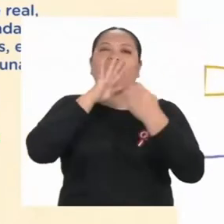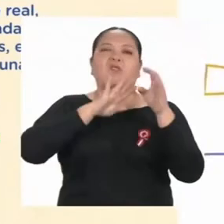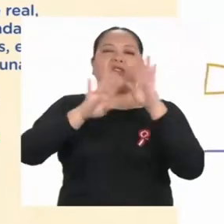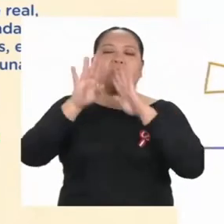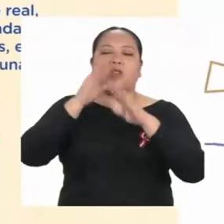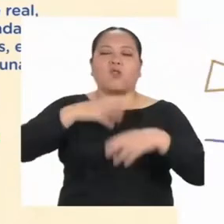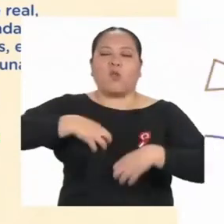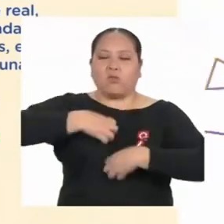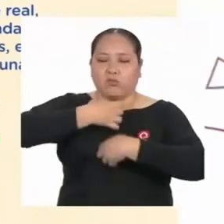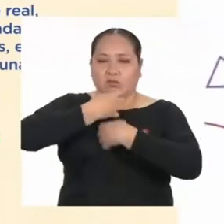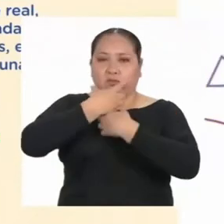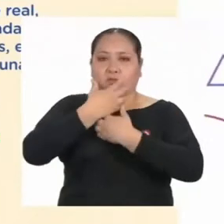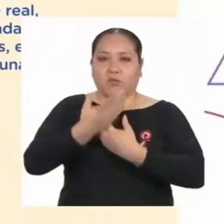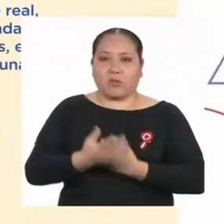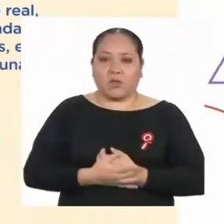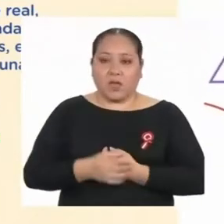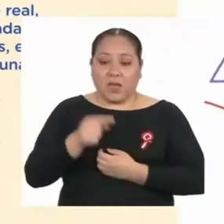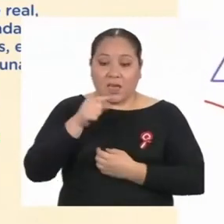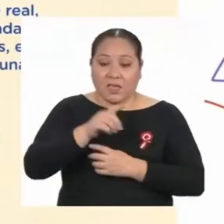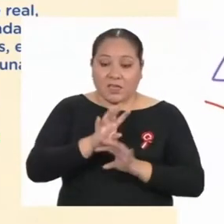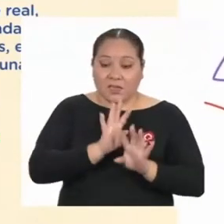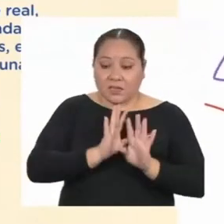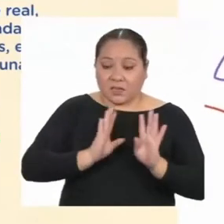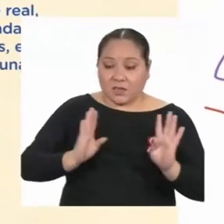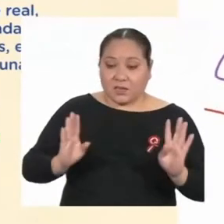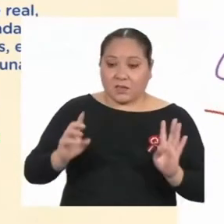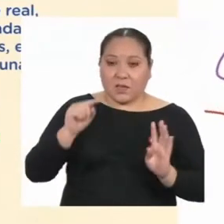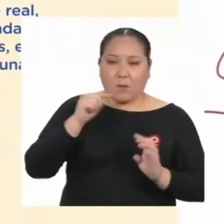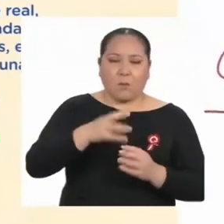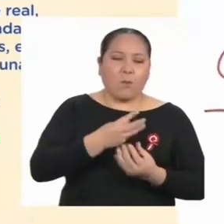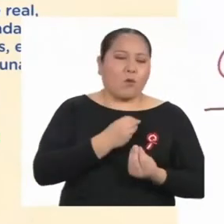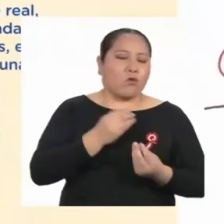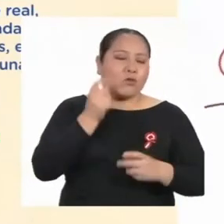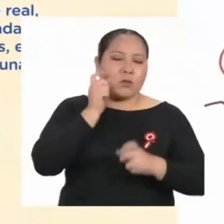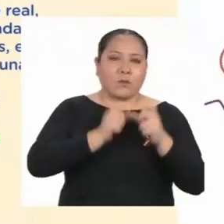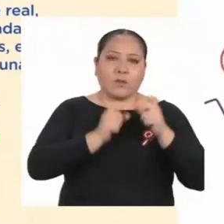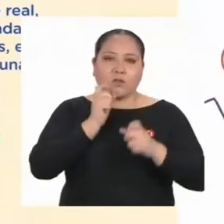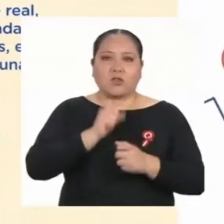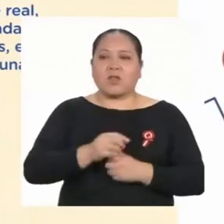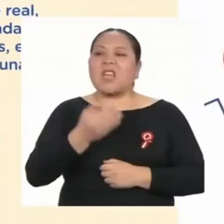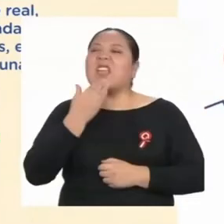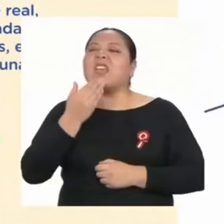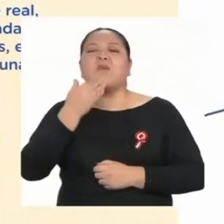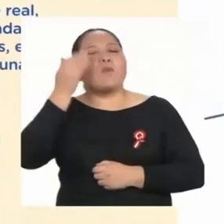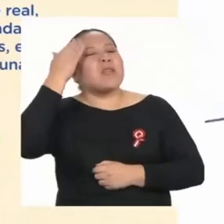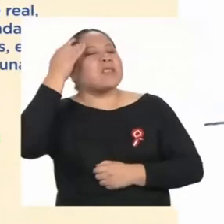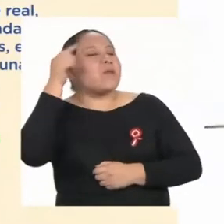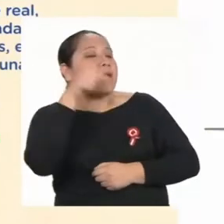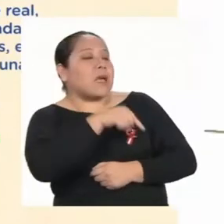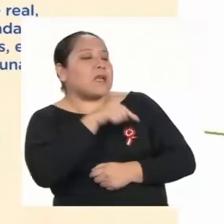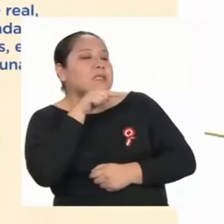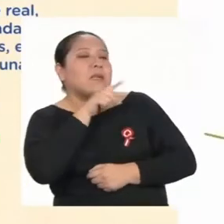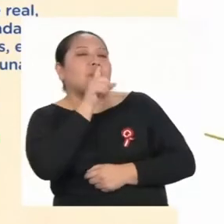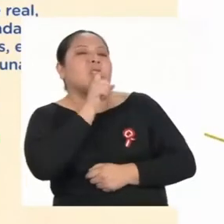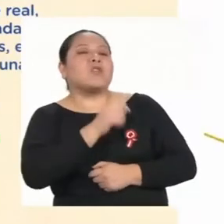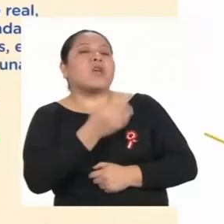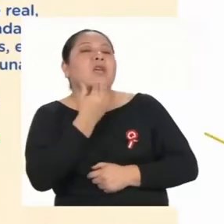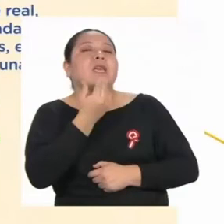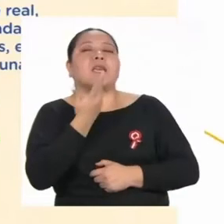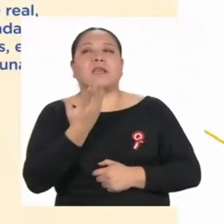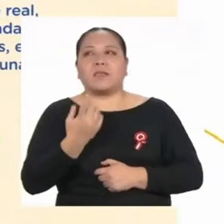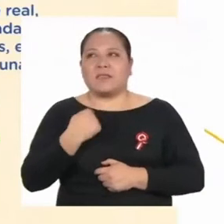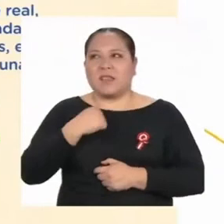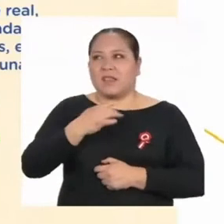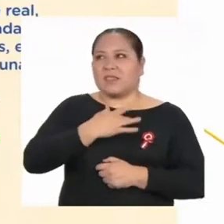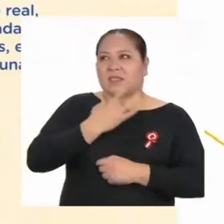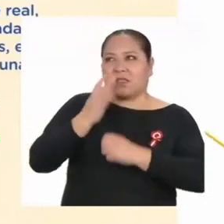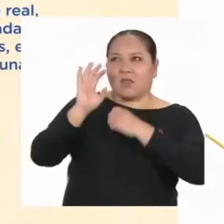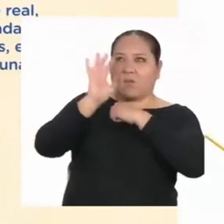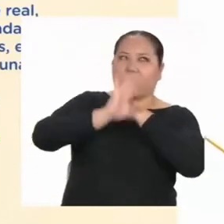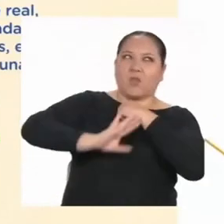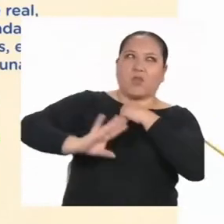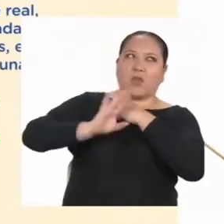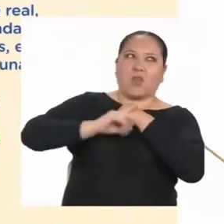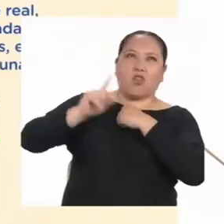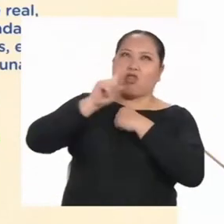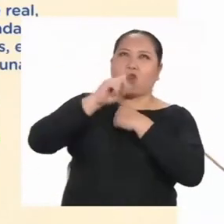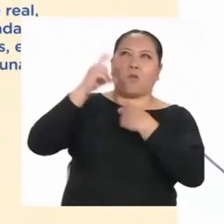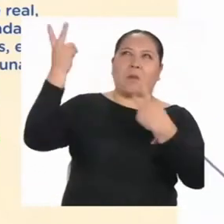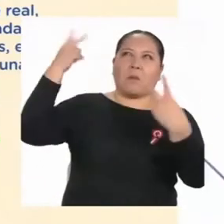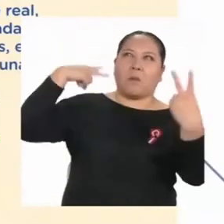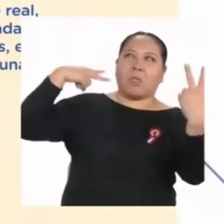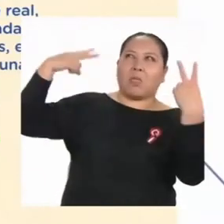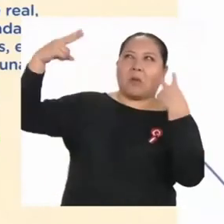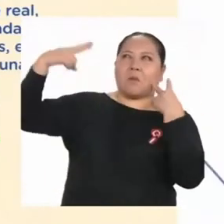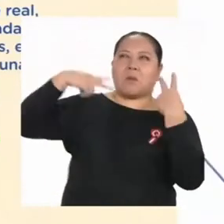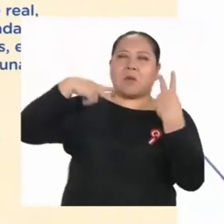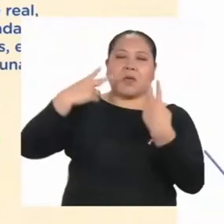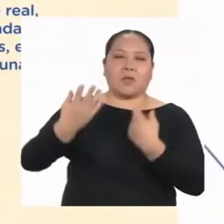muchísimas personas y es muy difícil que alguien descubra sus actos violentos. Se sienten como protegidos, como que nunca van a ser